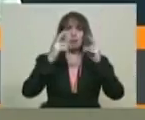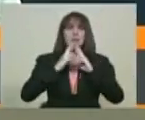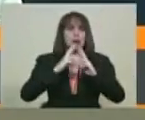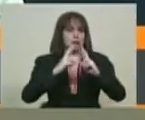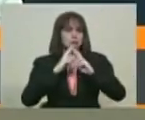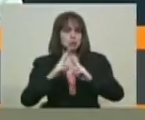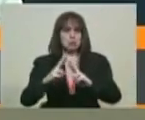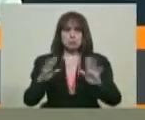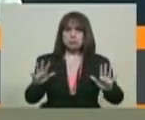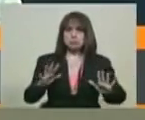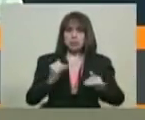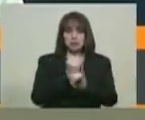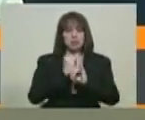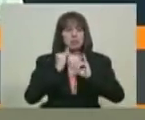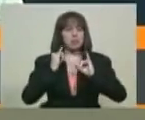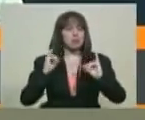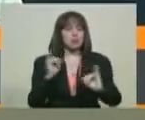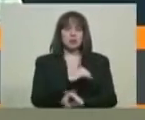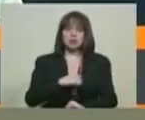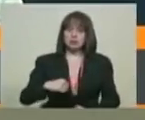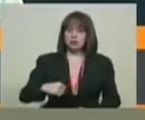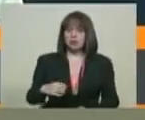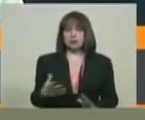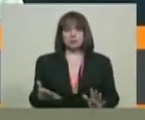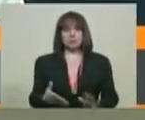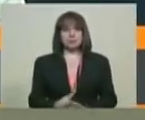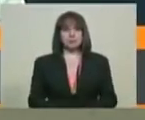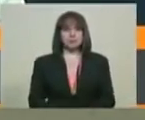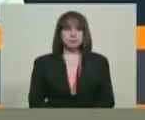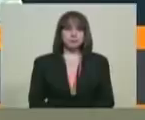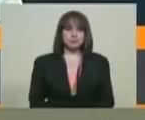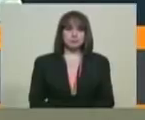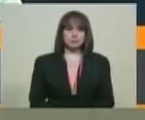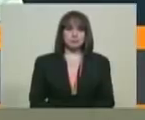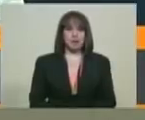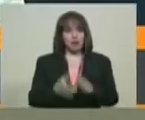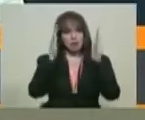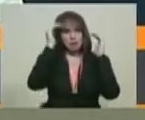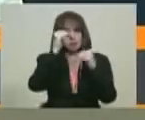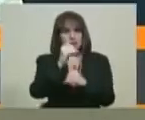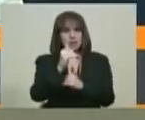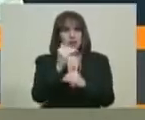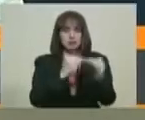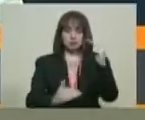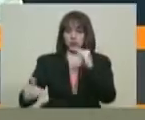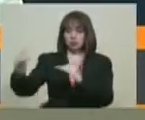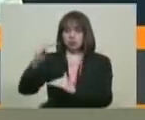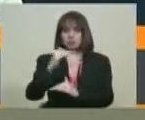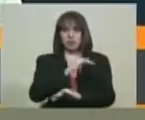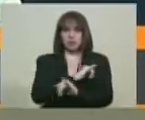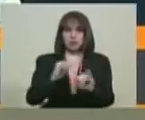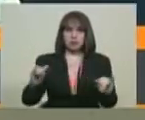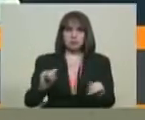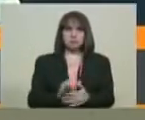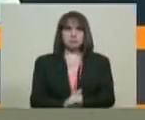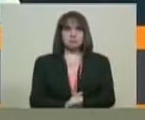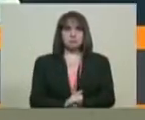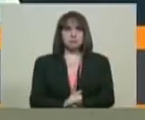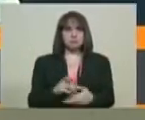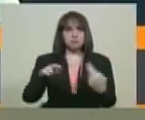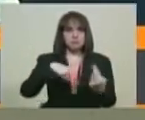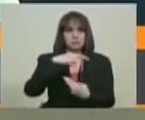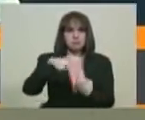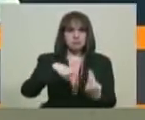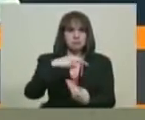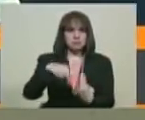de manera independiente y soberana resolver, atender, superar. La revolución bolivariana,